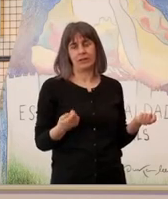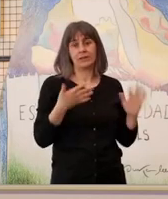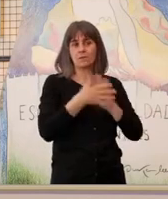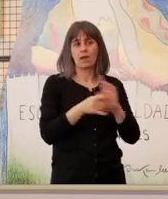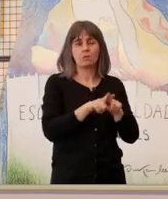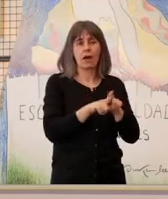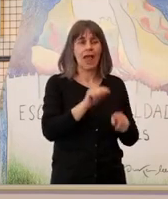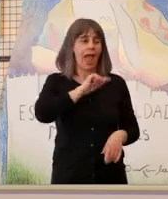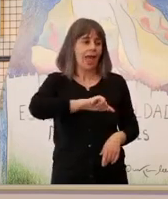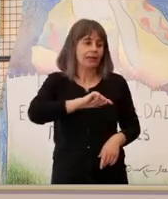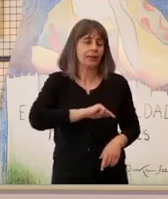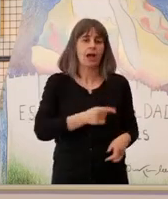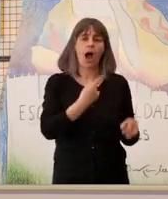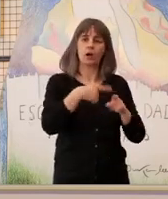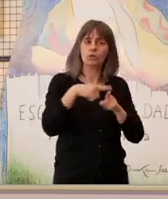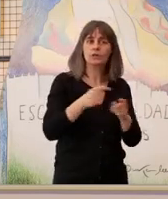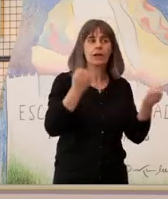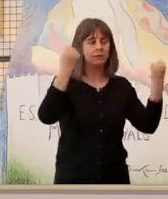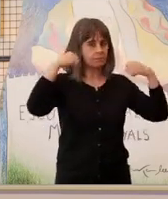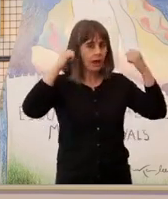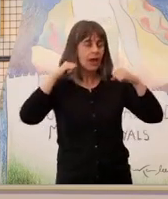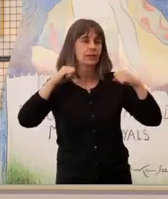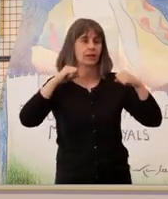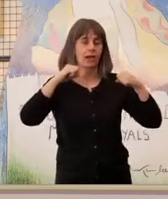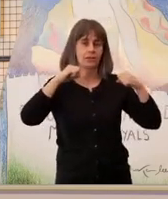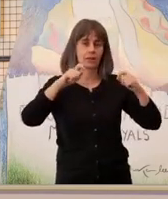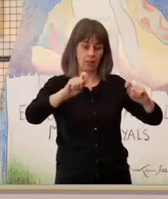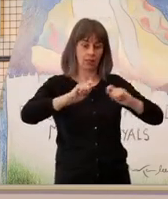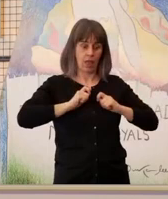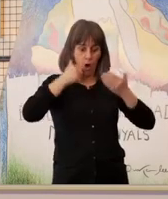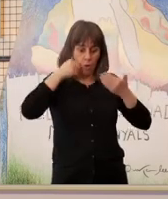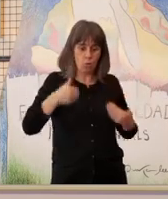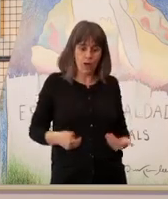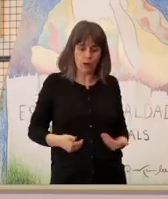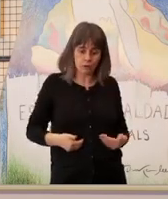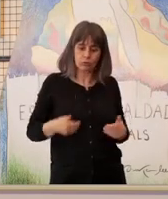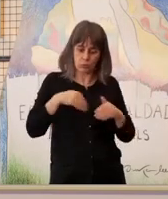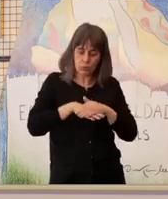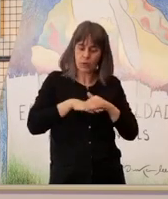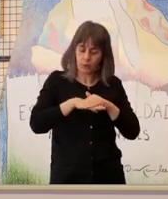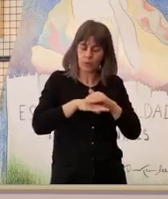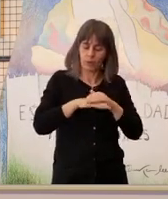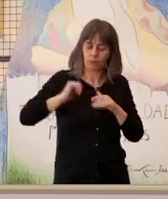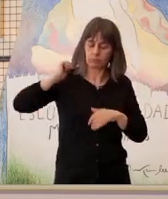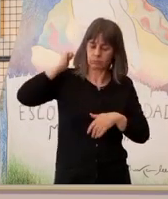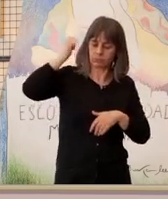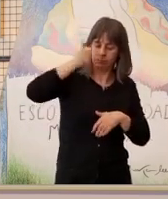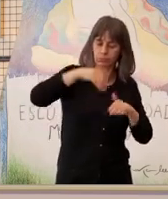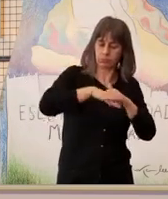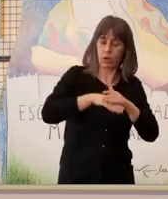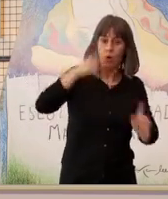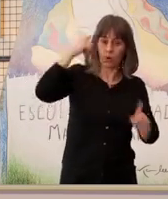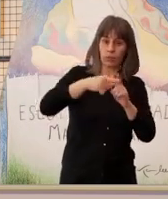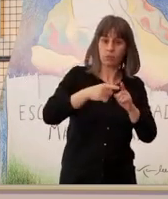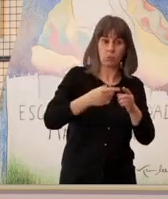ética y de prácticas que ha servido que la humanidad ha ido acumulando durante milenios para poder convivir sin